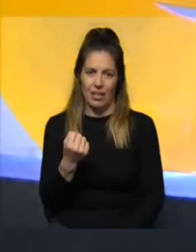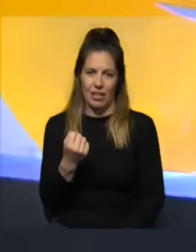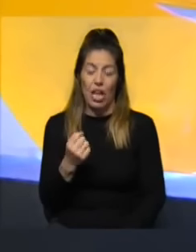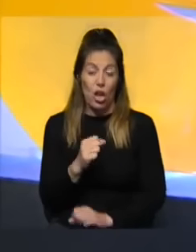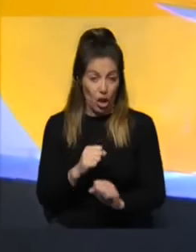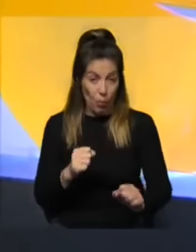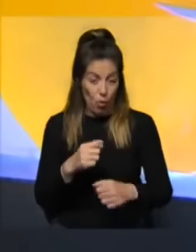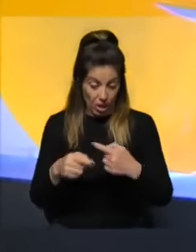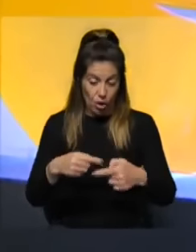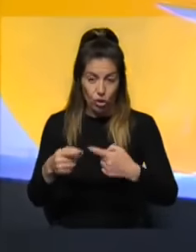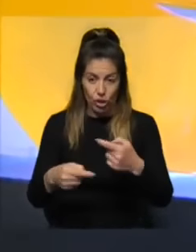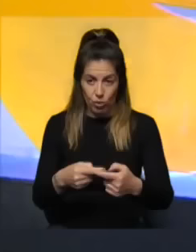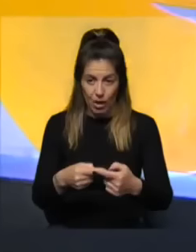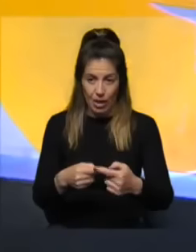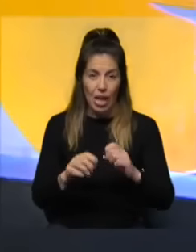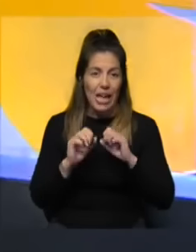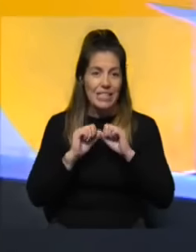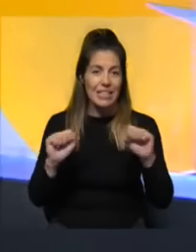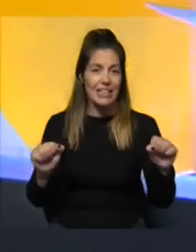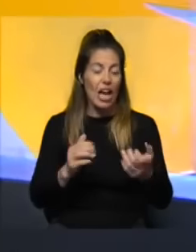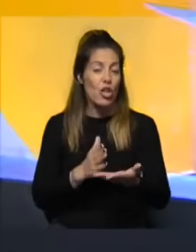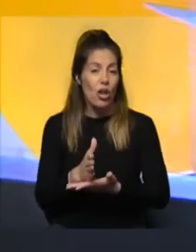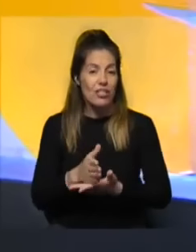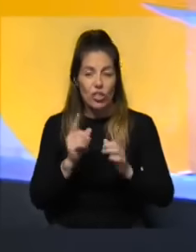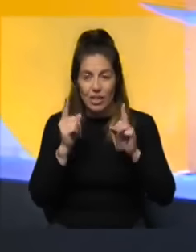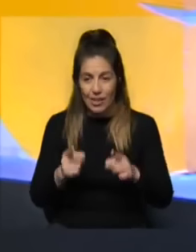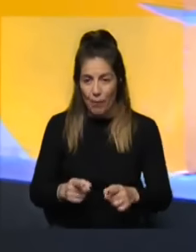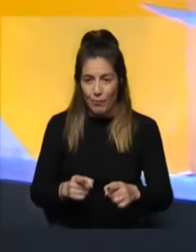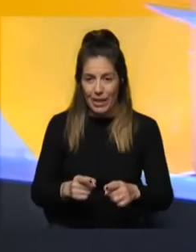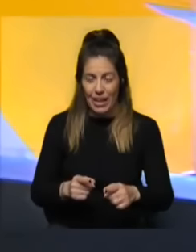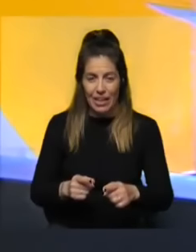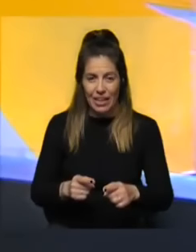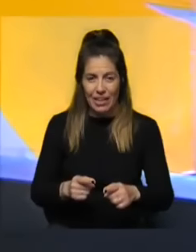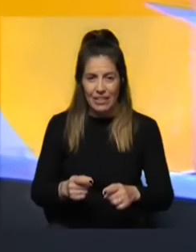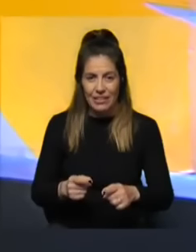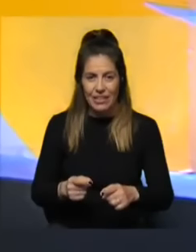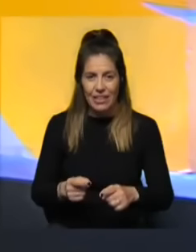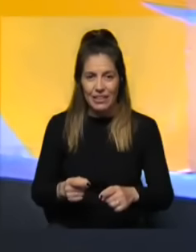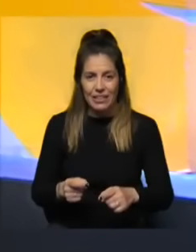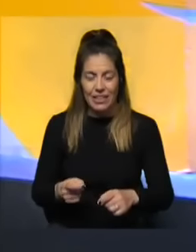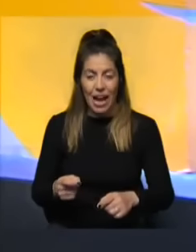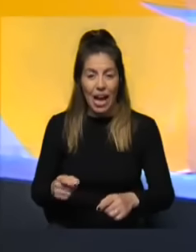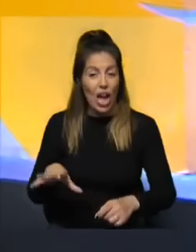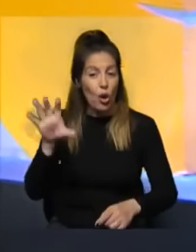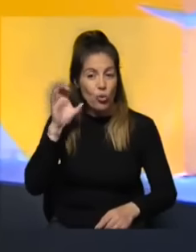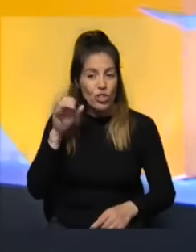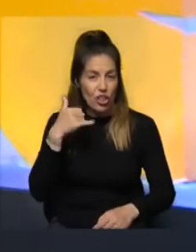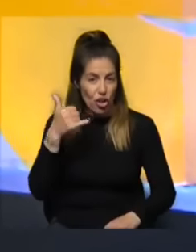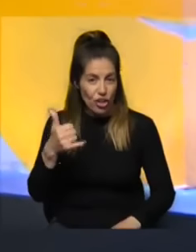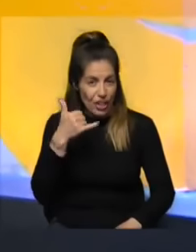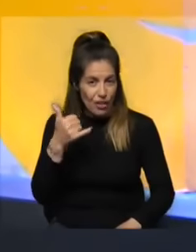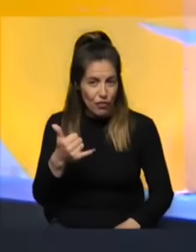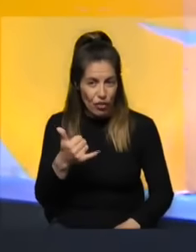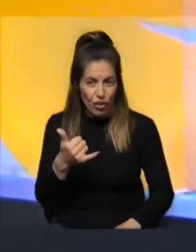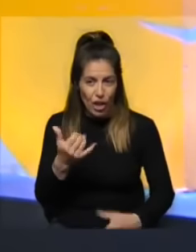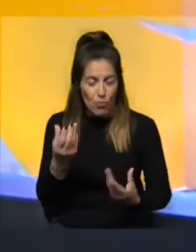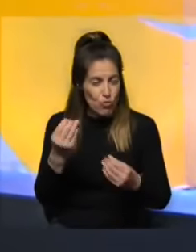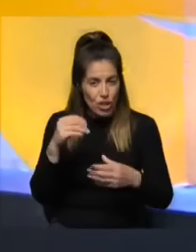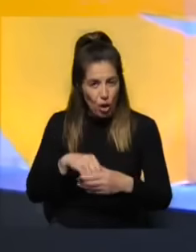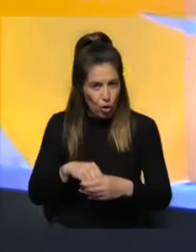a pasar. Los secretarios, los asesores también tienen los teléfonos pinchados y estaban todos involucrados en un montón de cosas. Entonces,